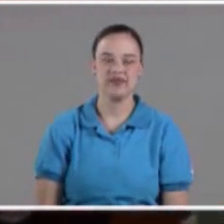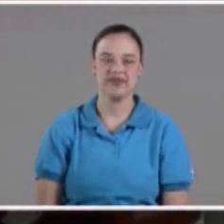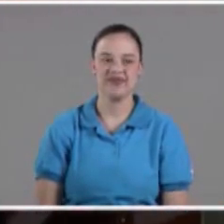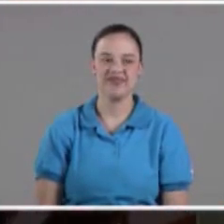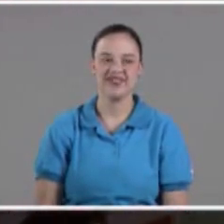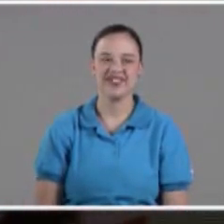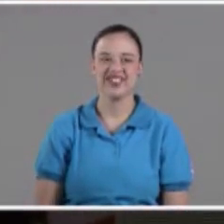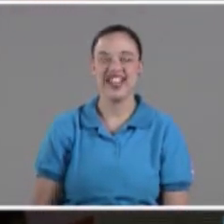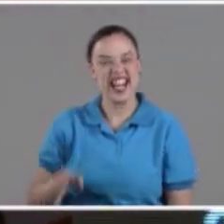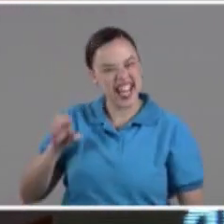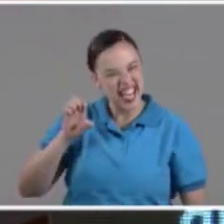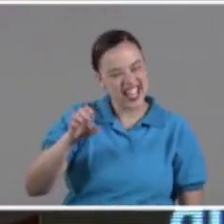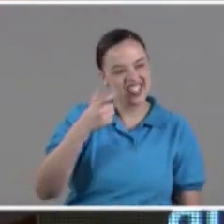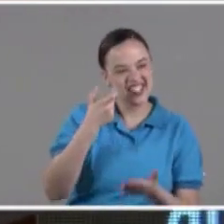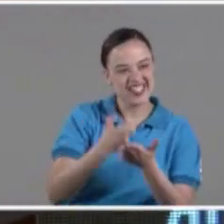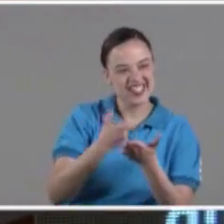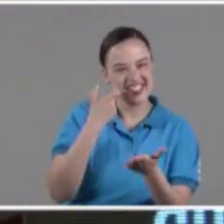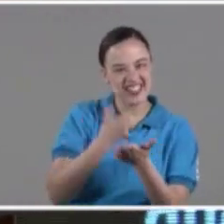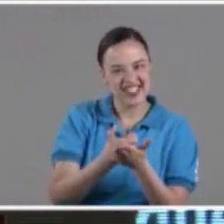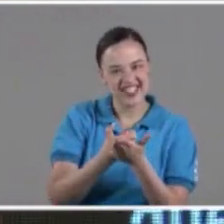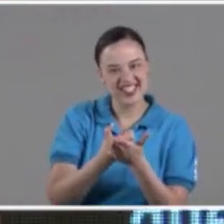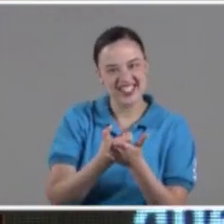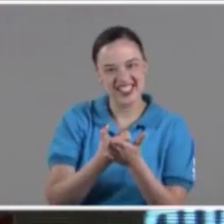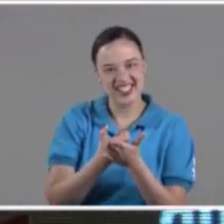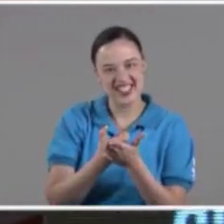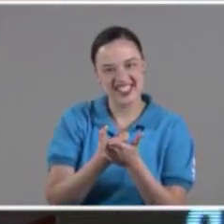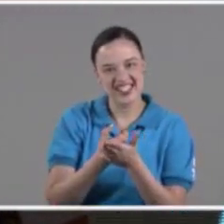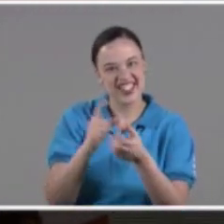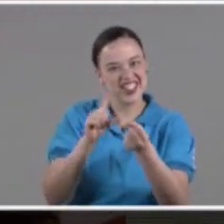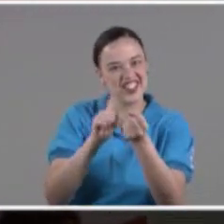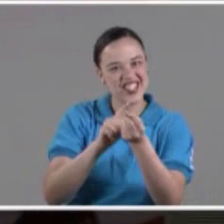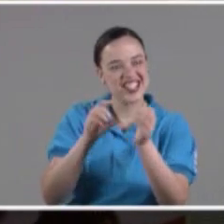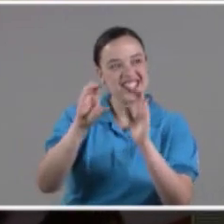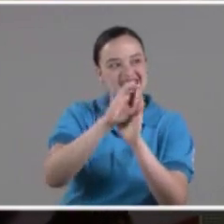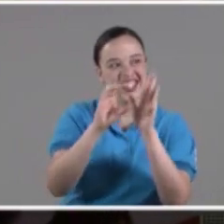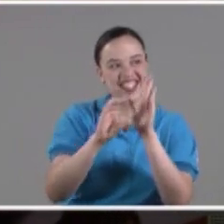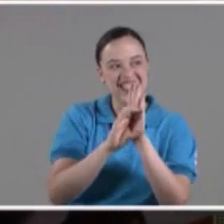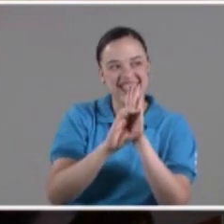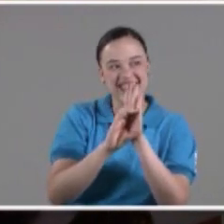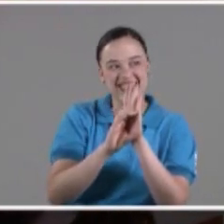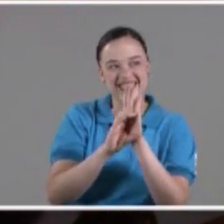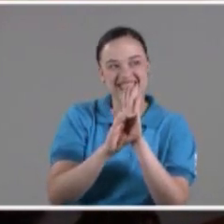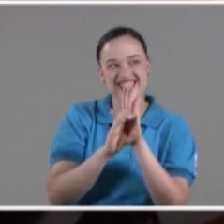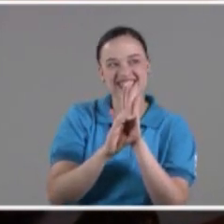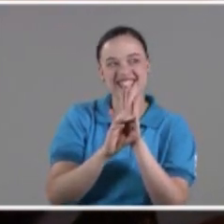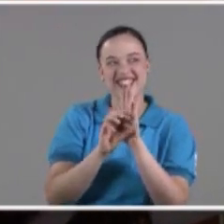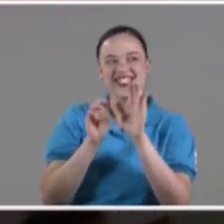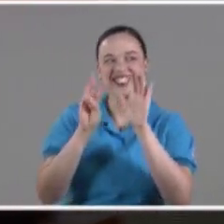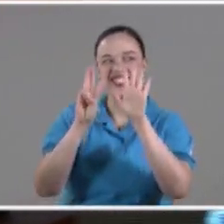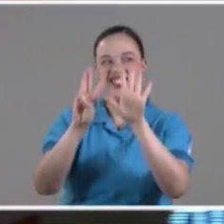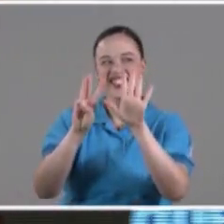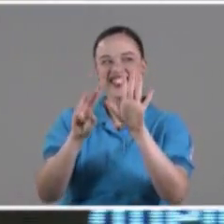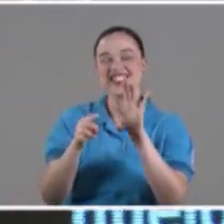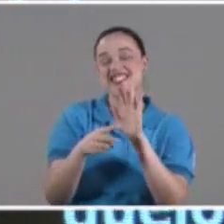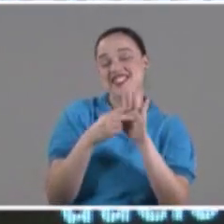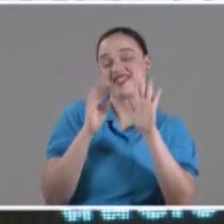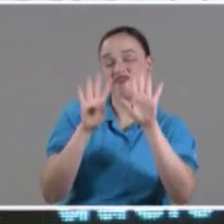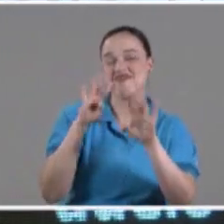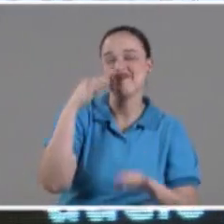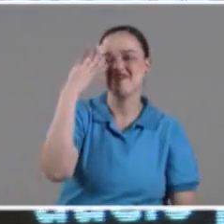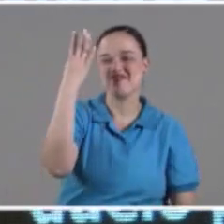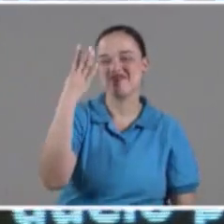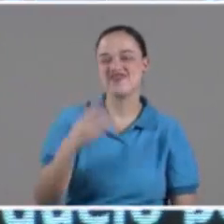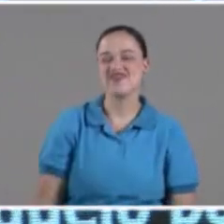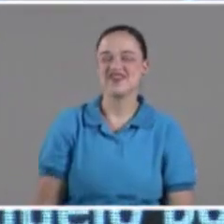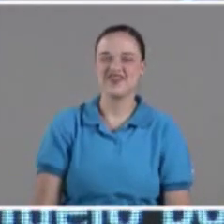El engaño en la riquezas y Lucas capítulo ocho versículo 14 que le tocó a